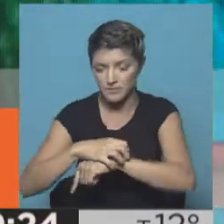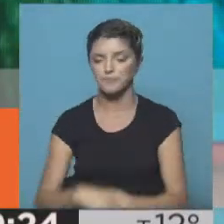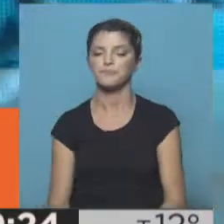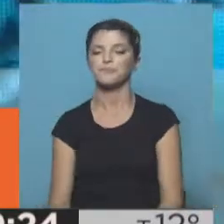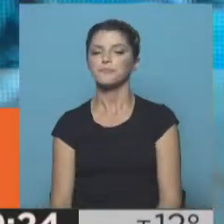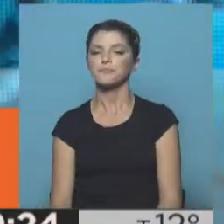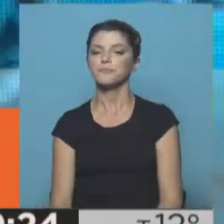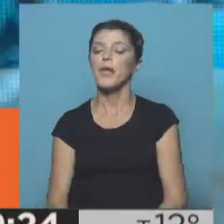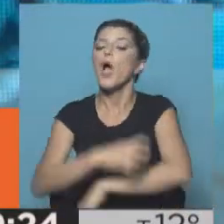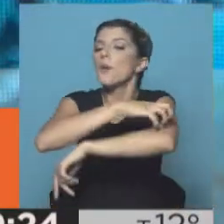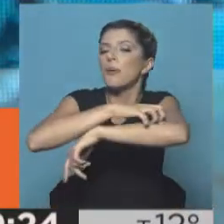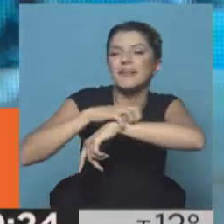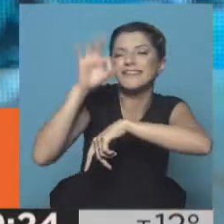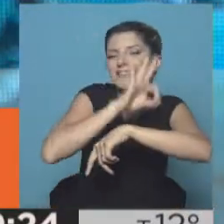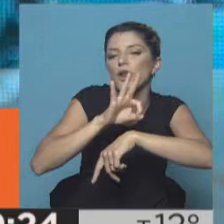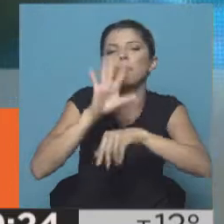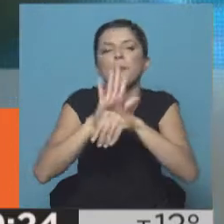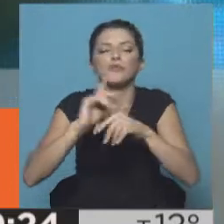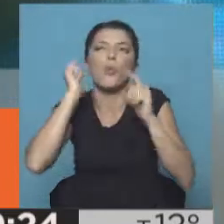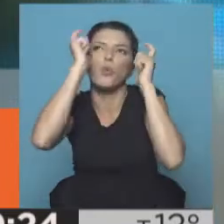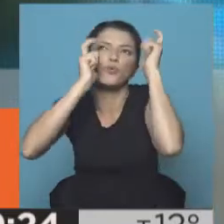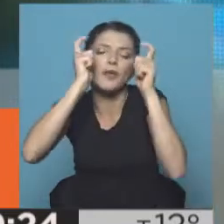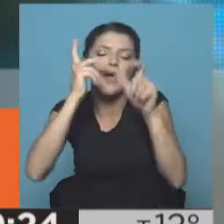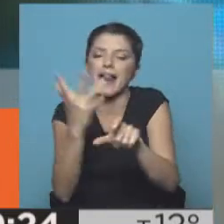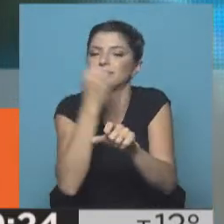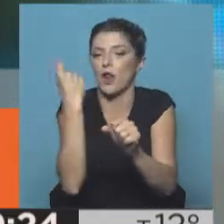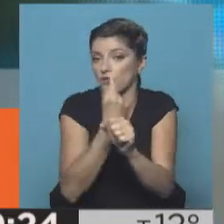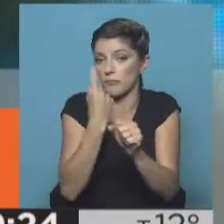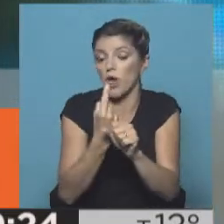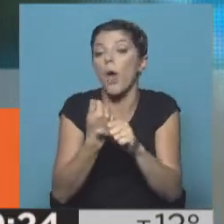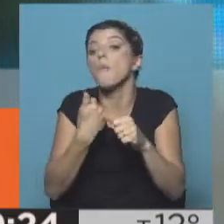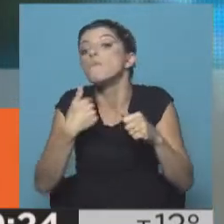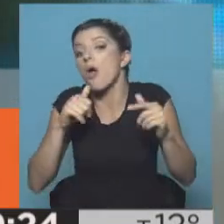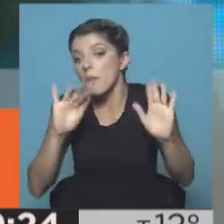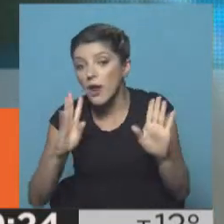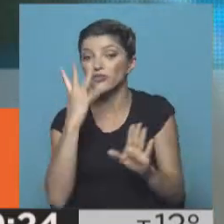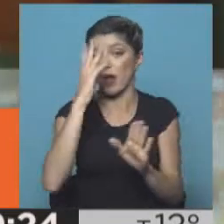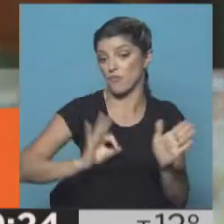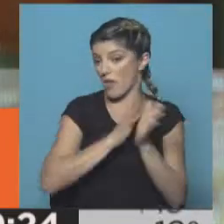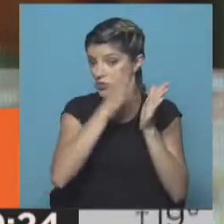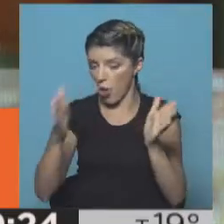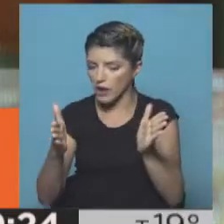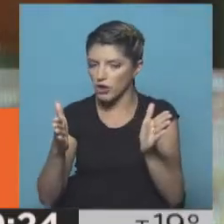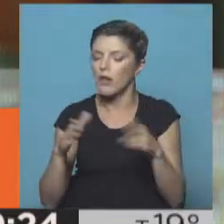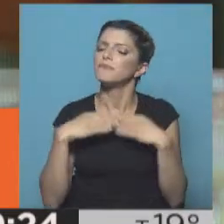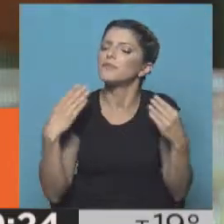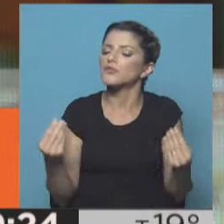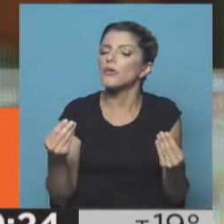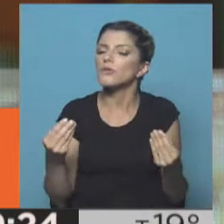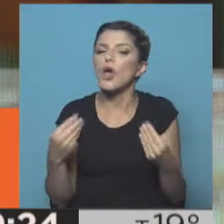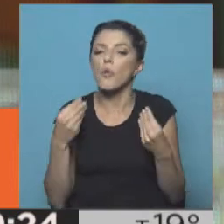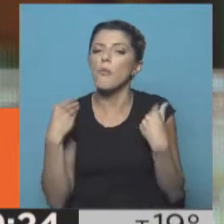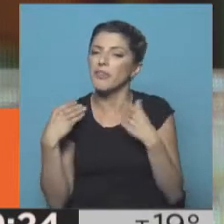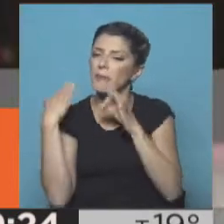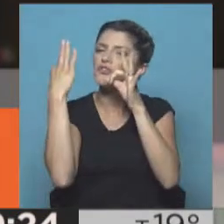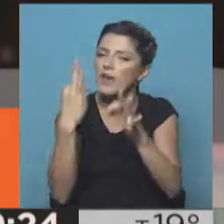cero es una utopía inalcanzable, decía el presidente, al menos en un periodo presidencial. ¿A cuánto sería lógico llegar y con qué